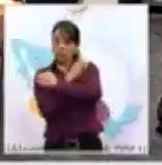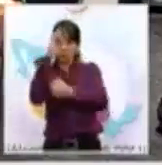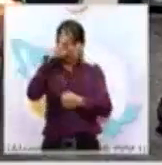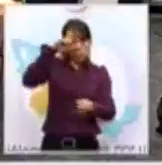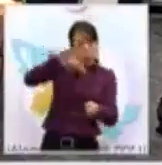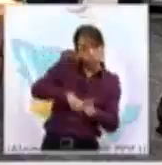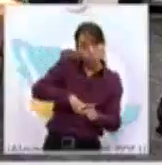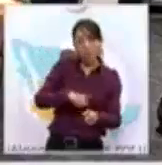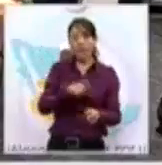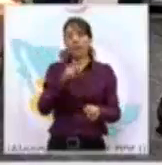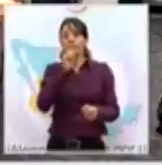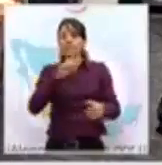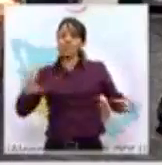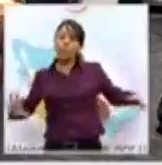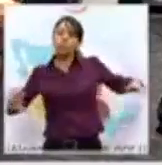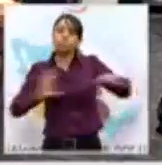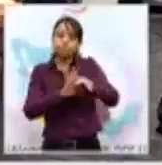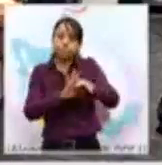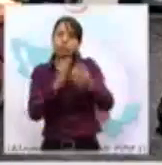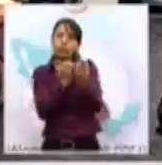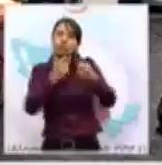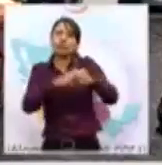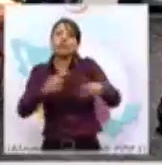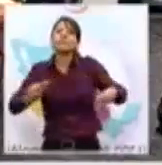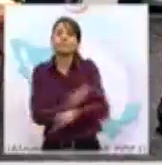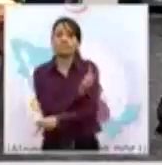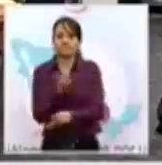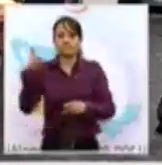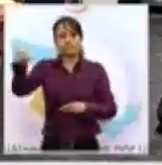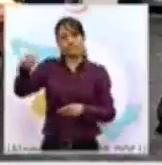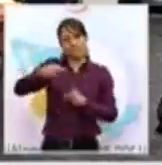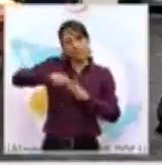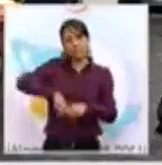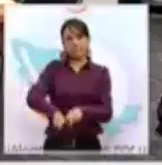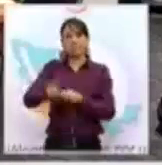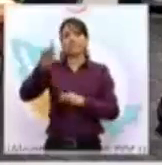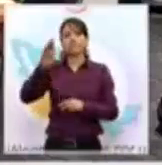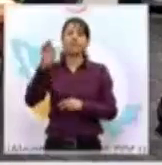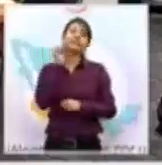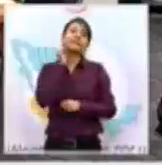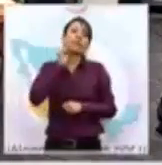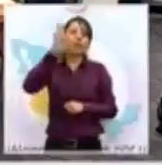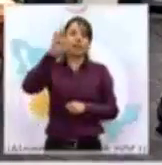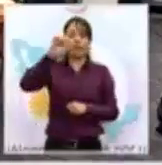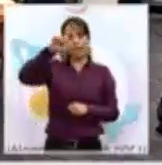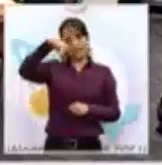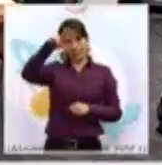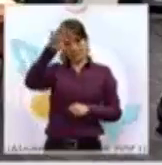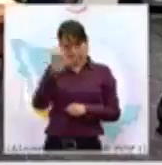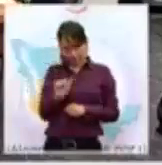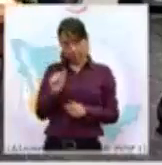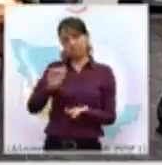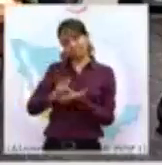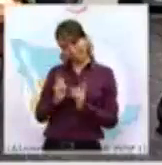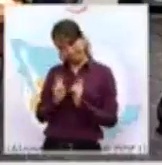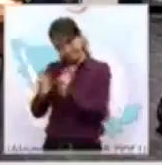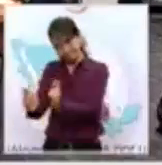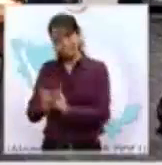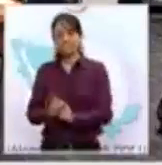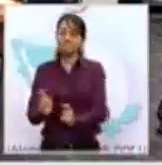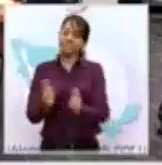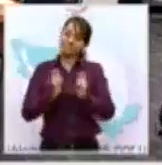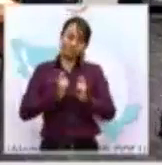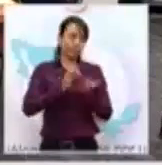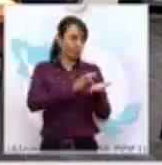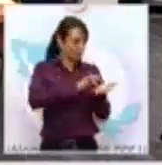con la participación de la senadora Blanca Alcalá Ruiz, presidenta de la Comisión de Cultura. Gracias, senadora. Al contrario, muchas gracias a ti